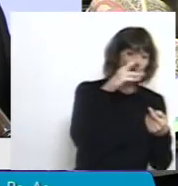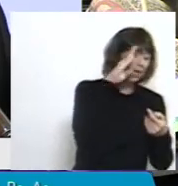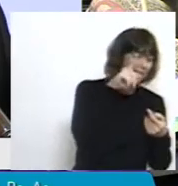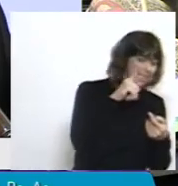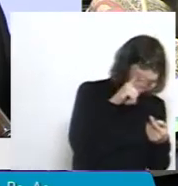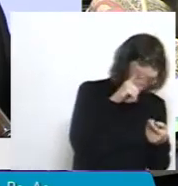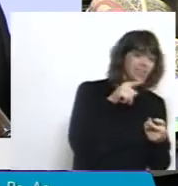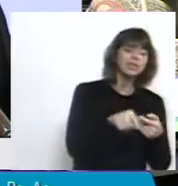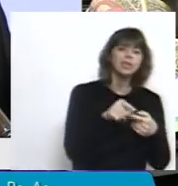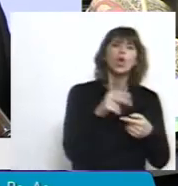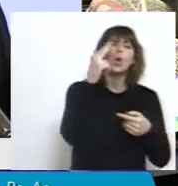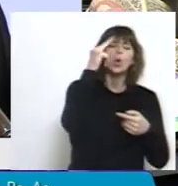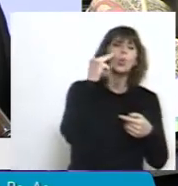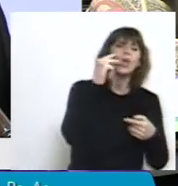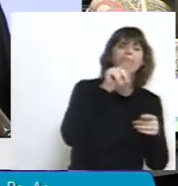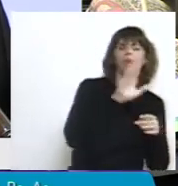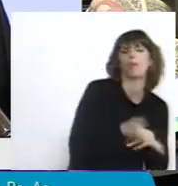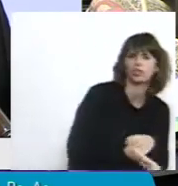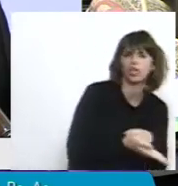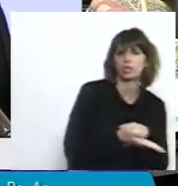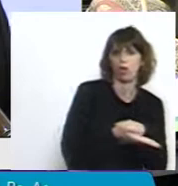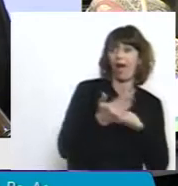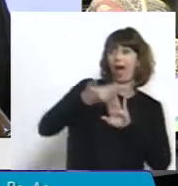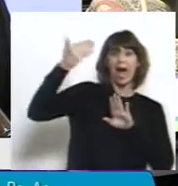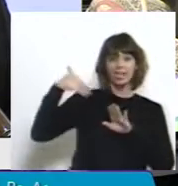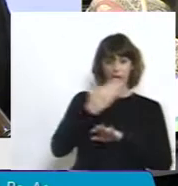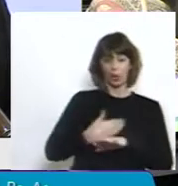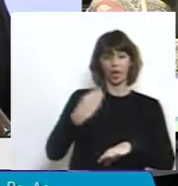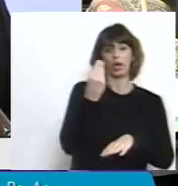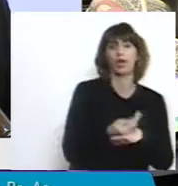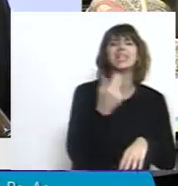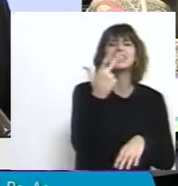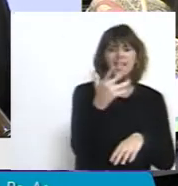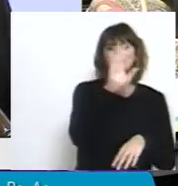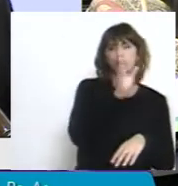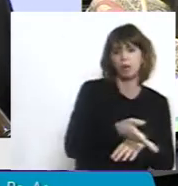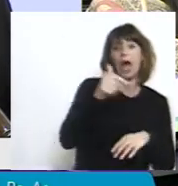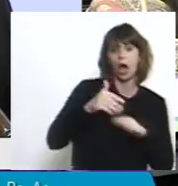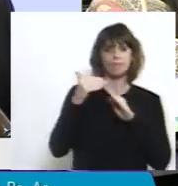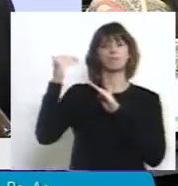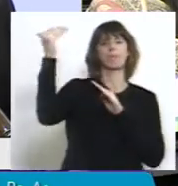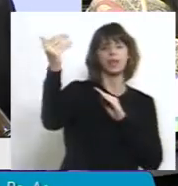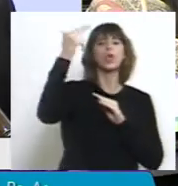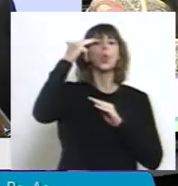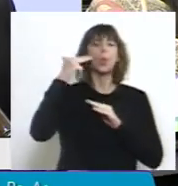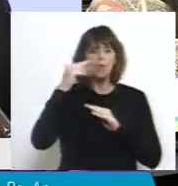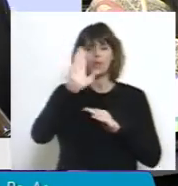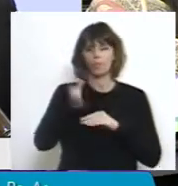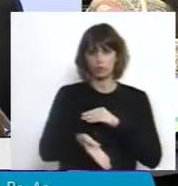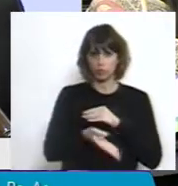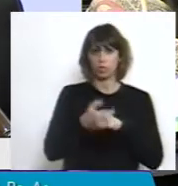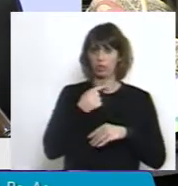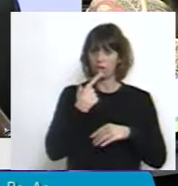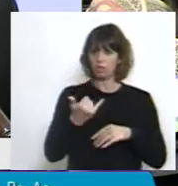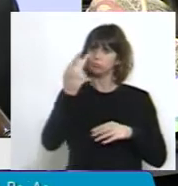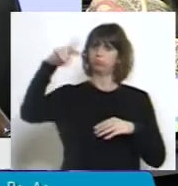esos impuestos eran 3 puntos del Producto, hoy son 9. Hemos triplicado la presión tributaria de los impuestos de rentas y patrimonios.